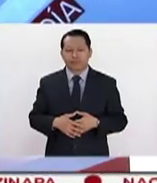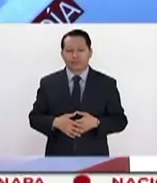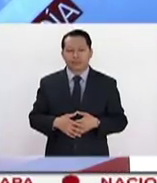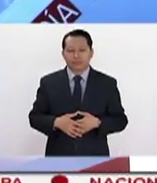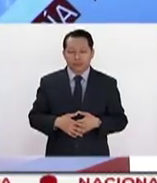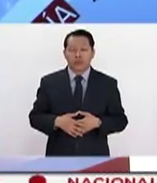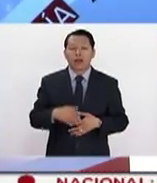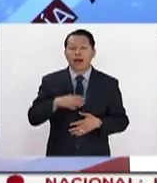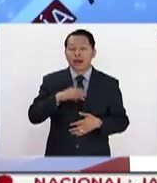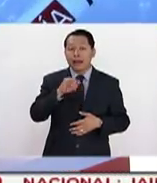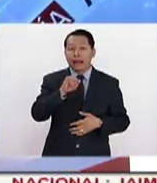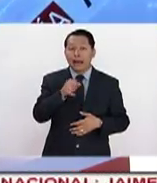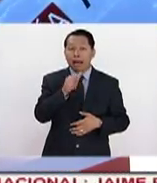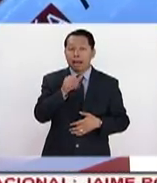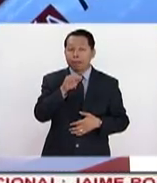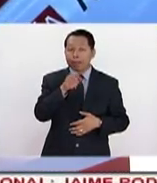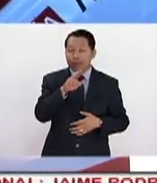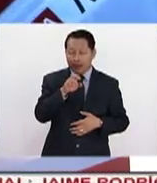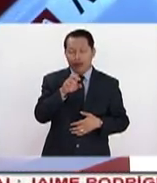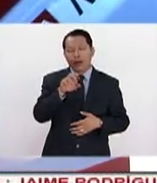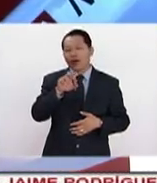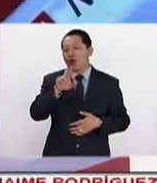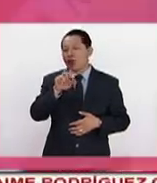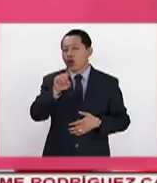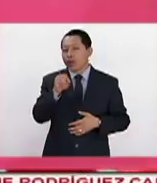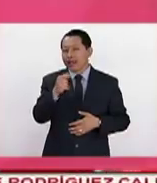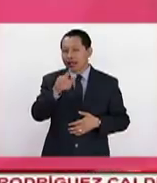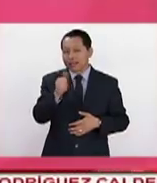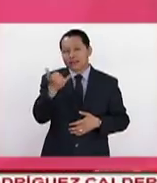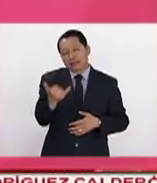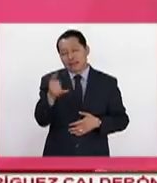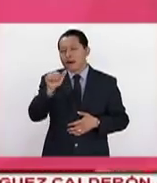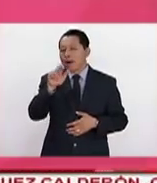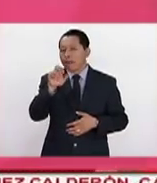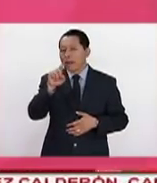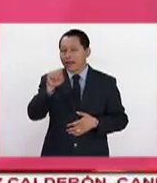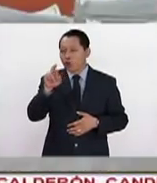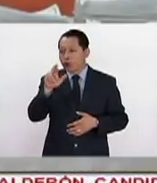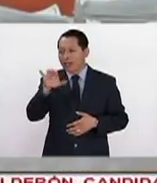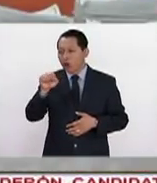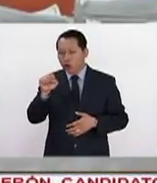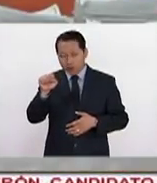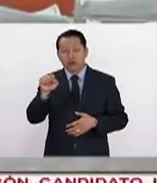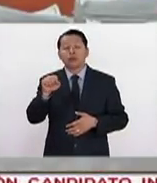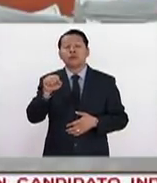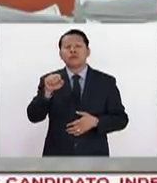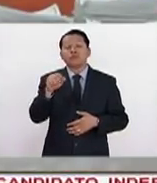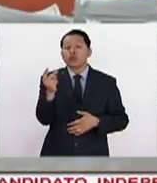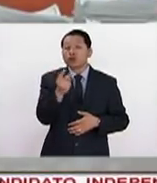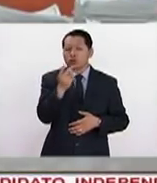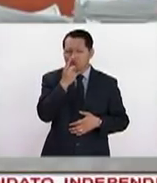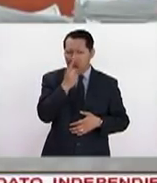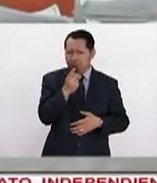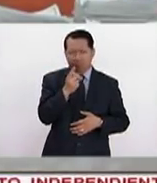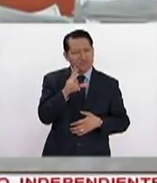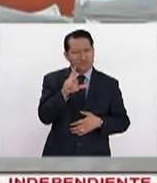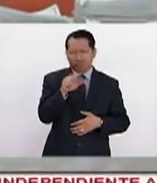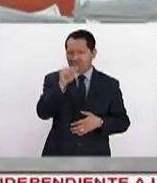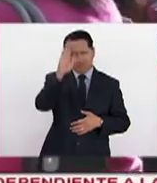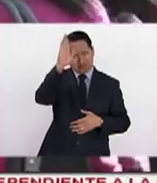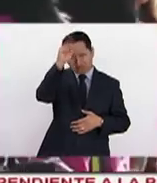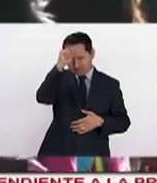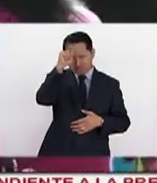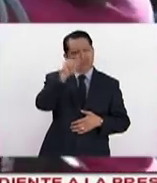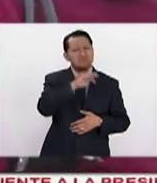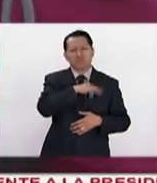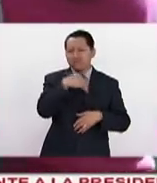Por su parte, Jaime Rodríguez el Bronco y Armando Ríos Peter manifestaron su inconformidad y dijeron que acudirán ante el Tribunal Electoral del Poder